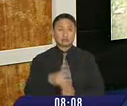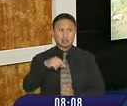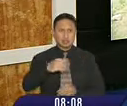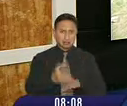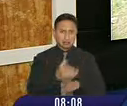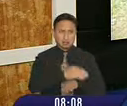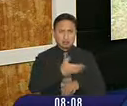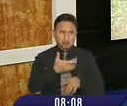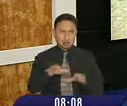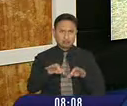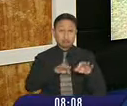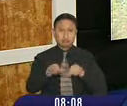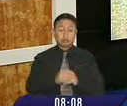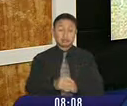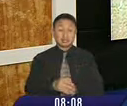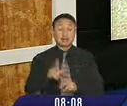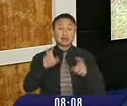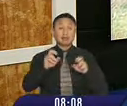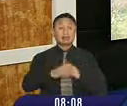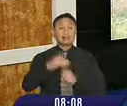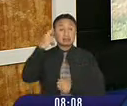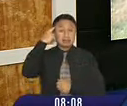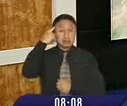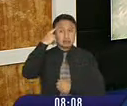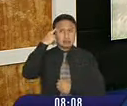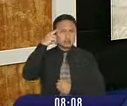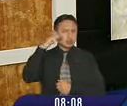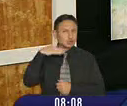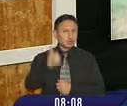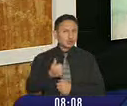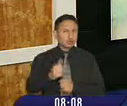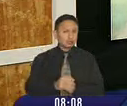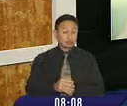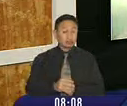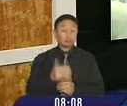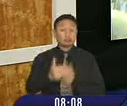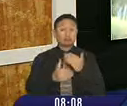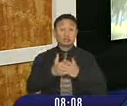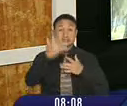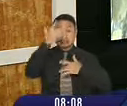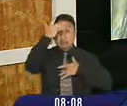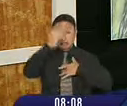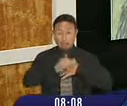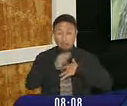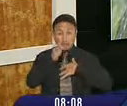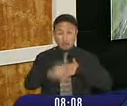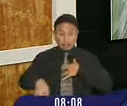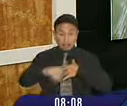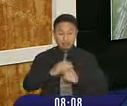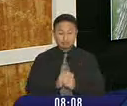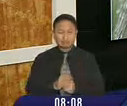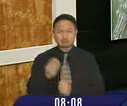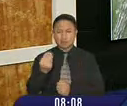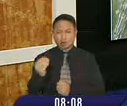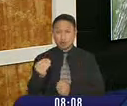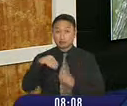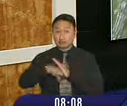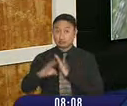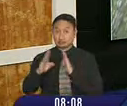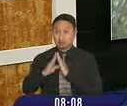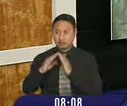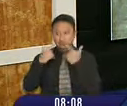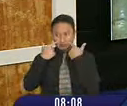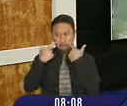nuestro noticiero, la salud mental es algo que pues ha atacado luego de la pandemia, y más aún cuando son muchachos en casa. Hay que alertar, hay que